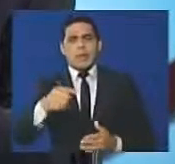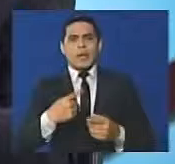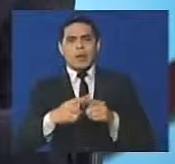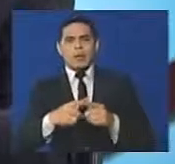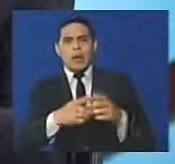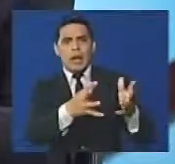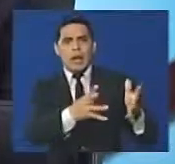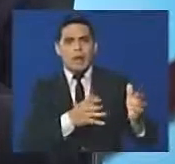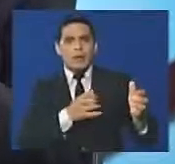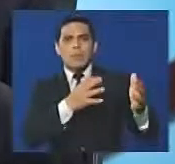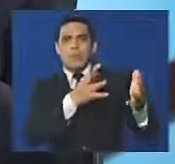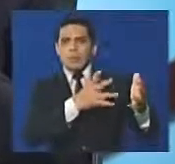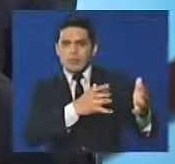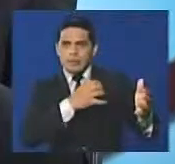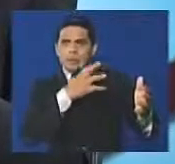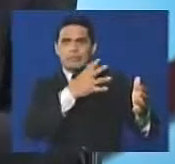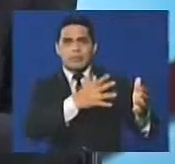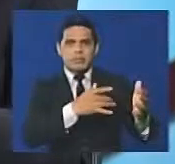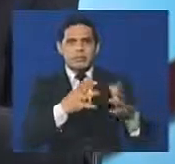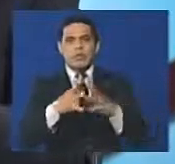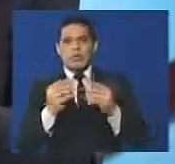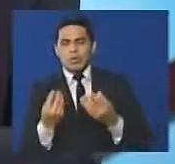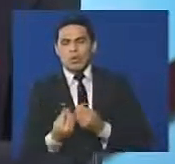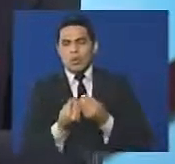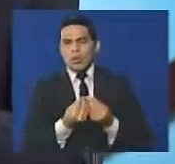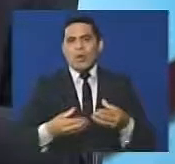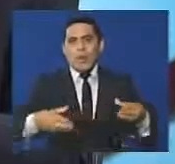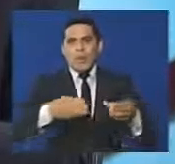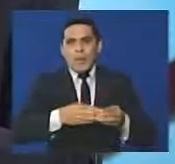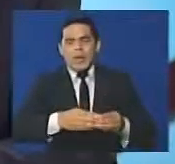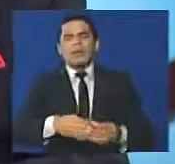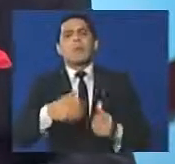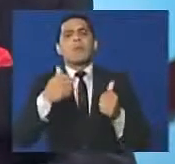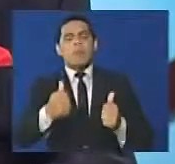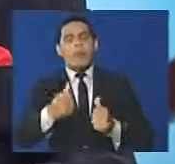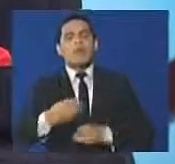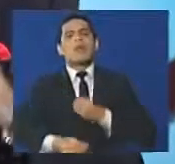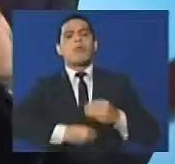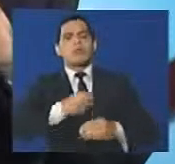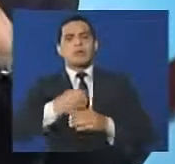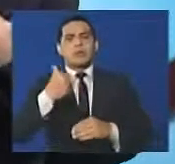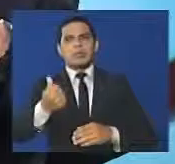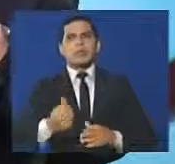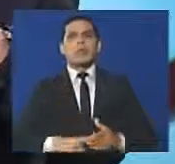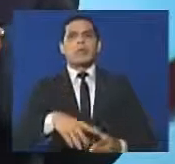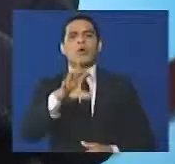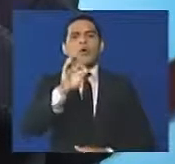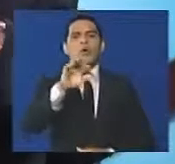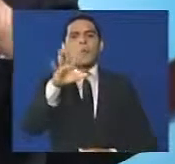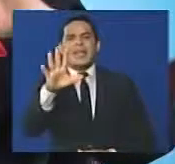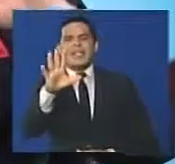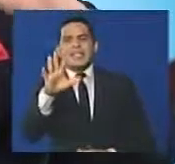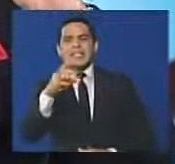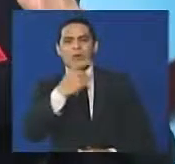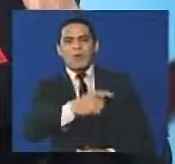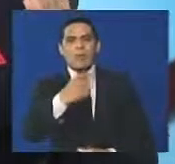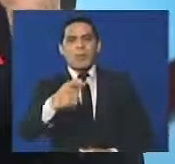la arpa criolla, el grupo que acompaña a la música criolla. Y hicimos 95